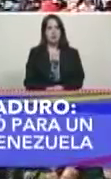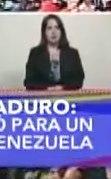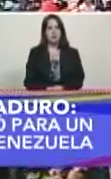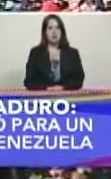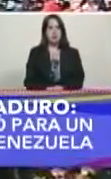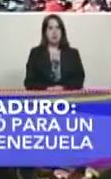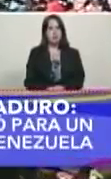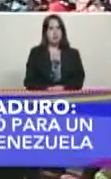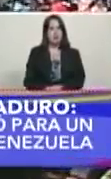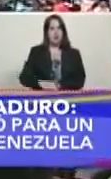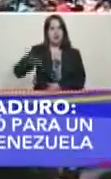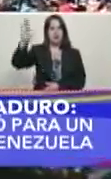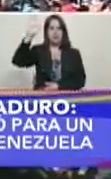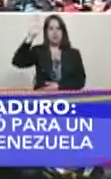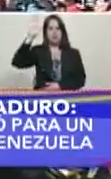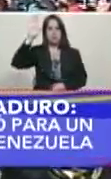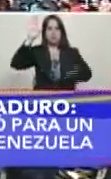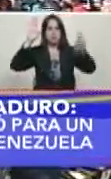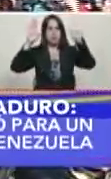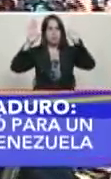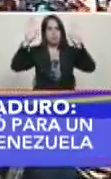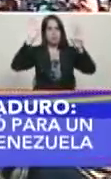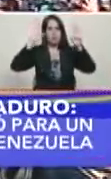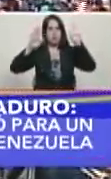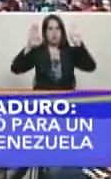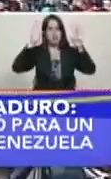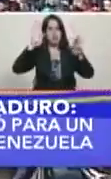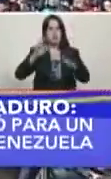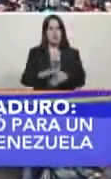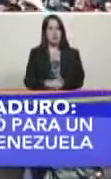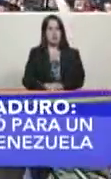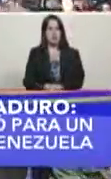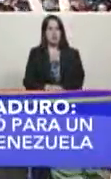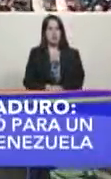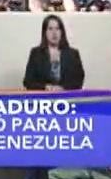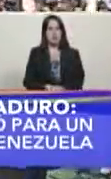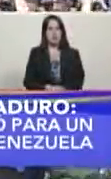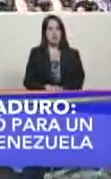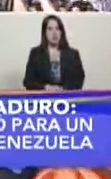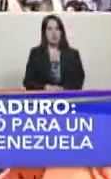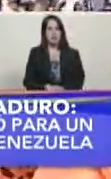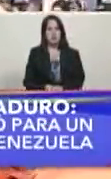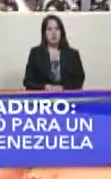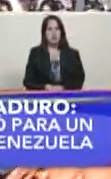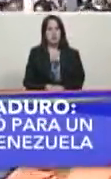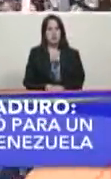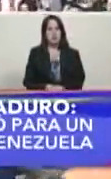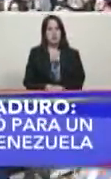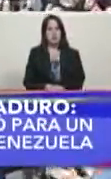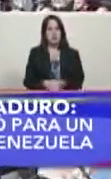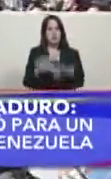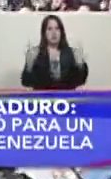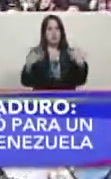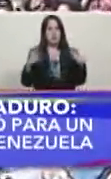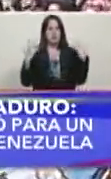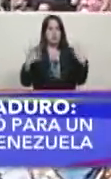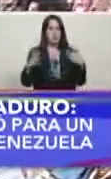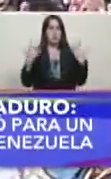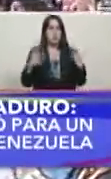levanten la mano los colombianos y colombianas que han venido como delegados a esta asamblea internacional un aplauso a nuestros hermanos de